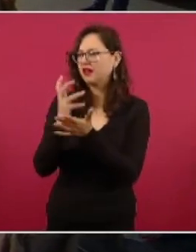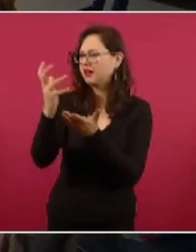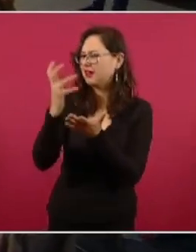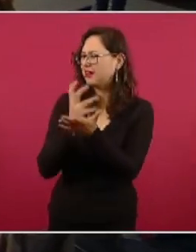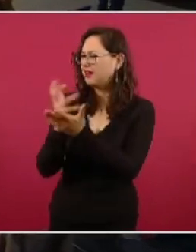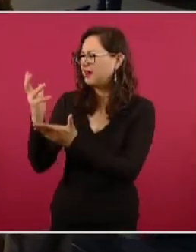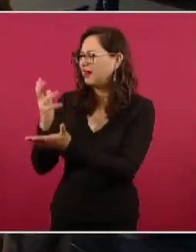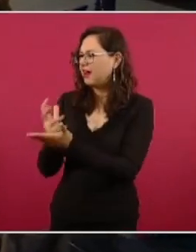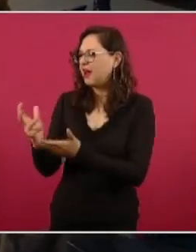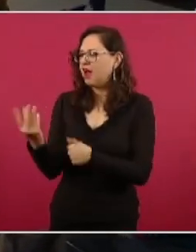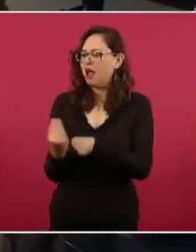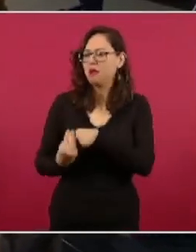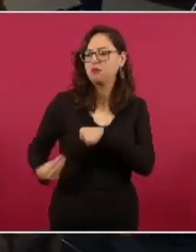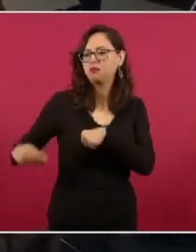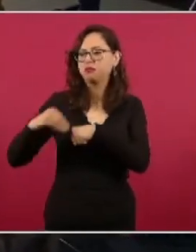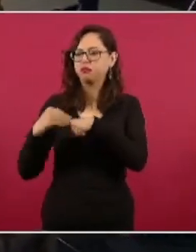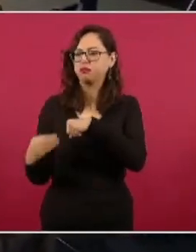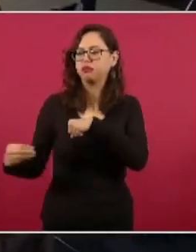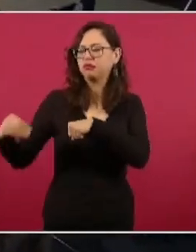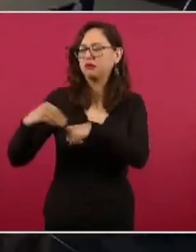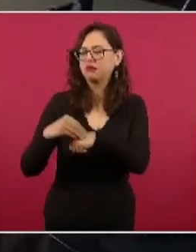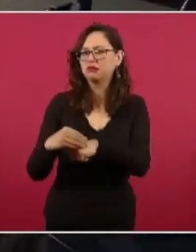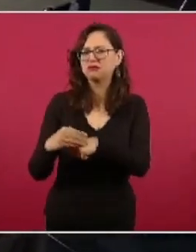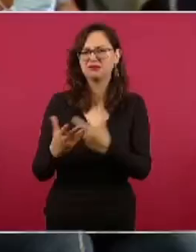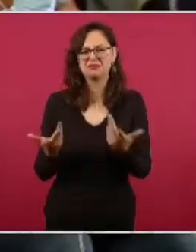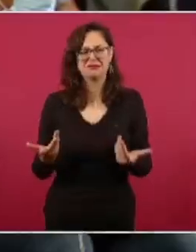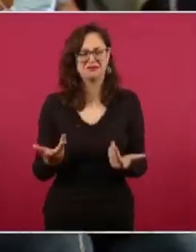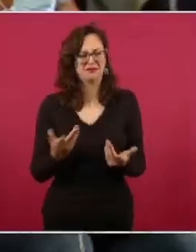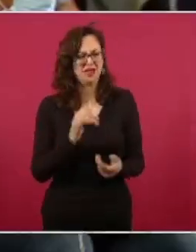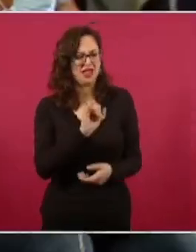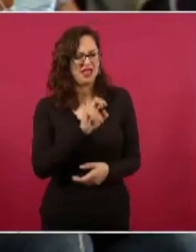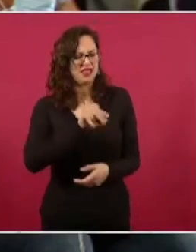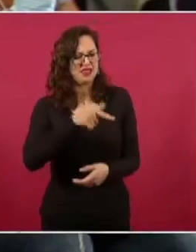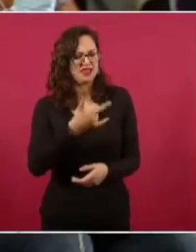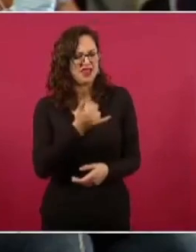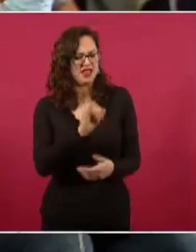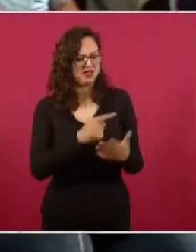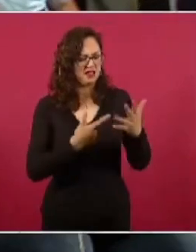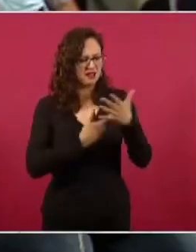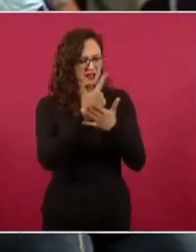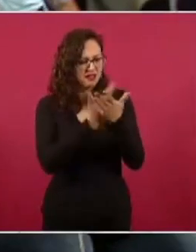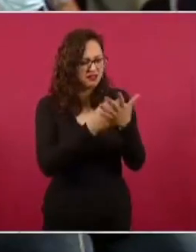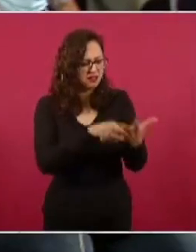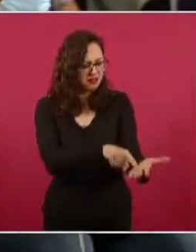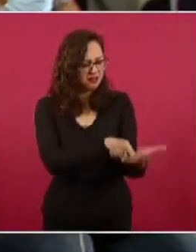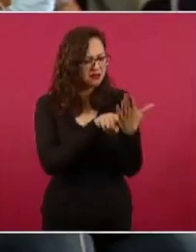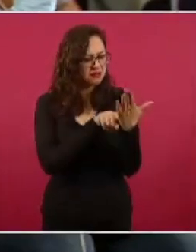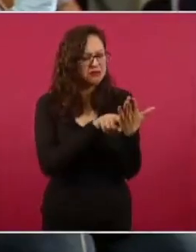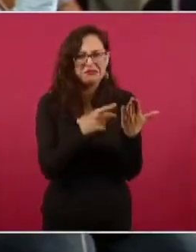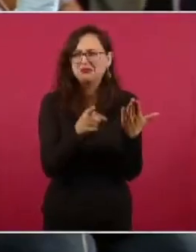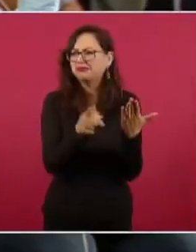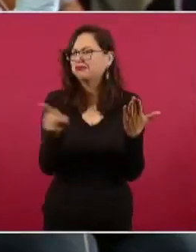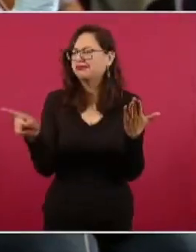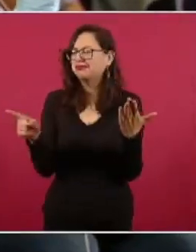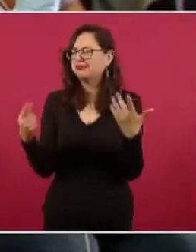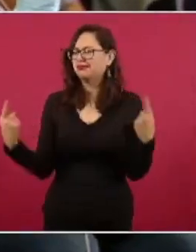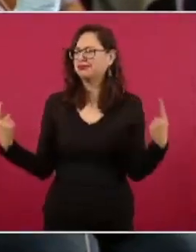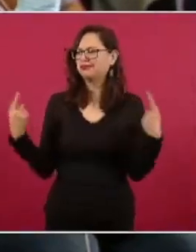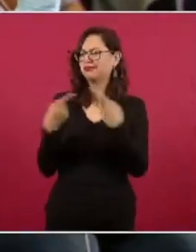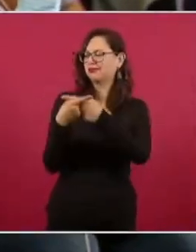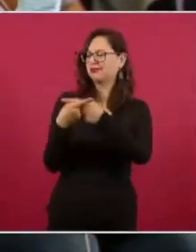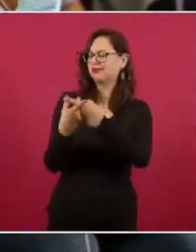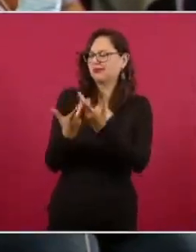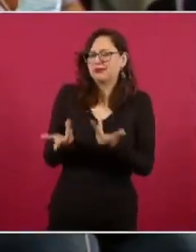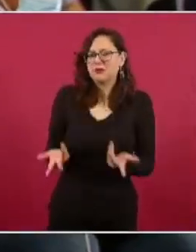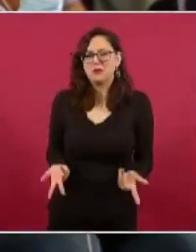decía ayer que estábamos viendo una buena noticia con esta reducción ya de homicidios dolosos. Y en este discurso,